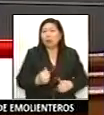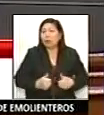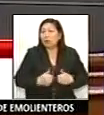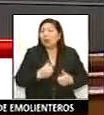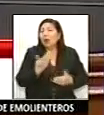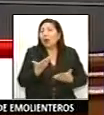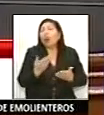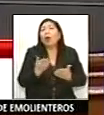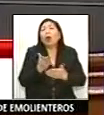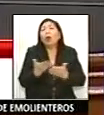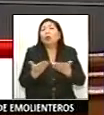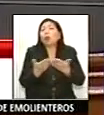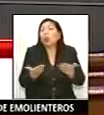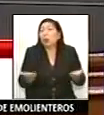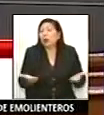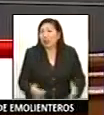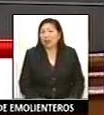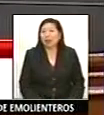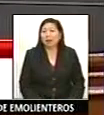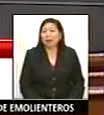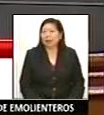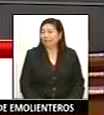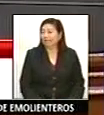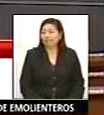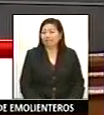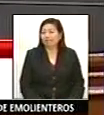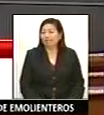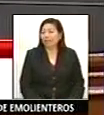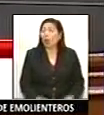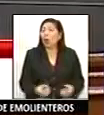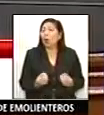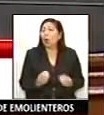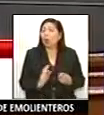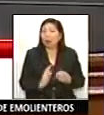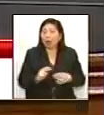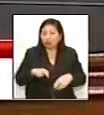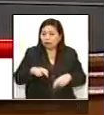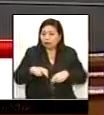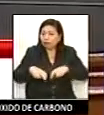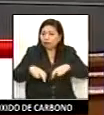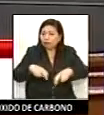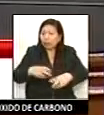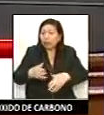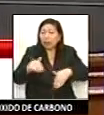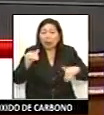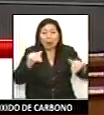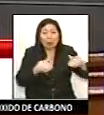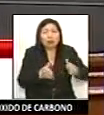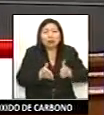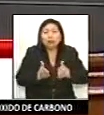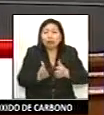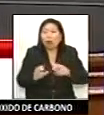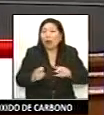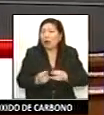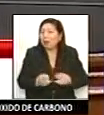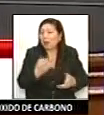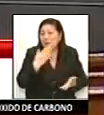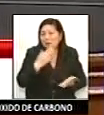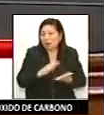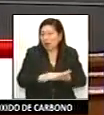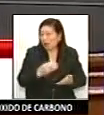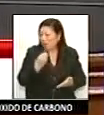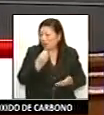con los maestros. ¿Y los maestros cómo están pagados? ¿Cómo están cruzando los niños a sus instituciones educativas, mal